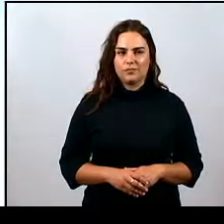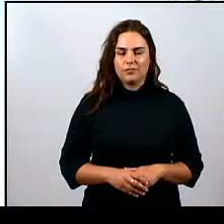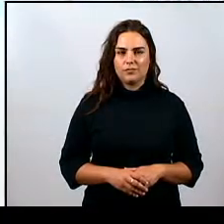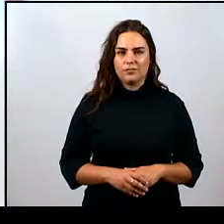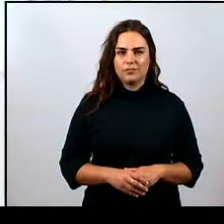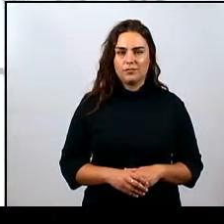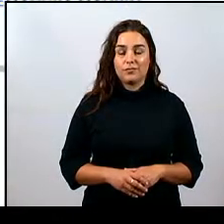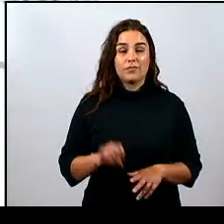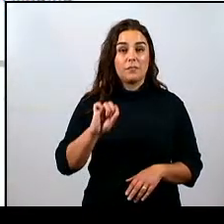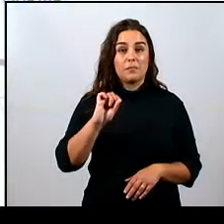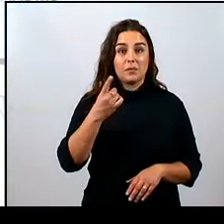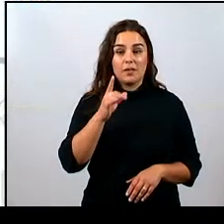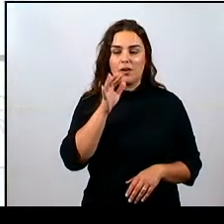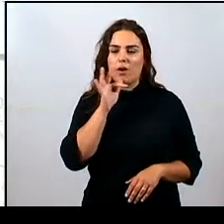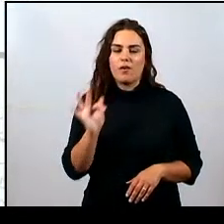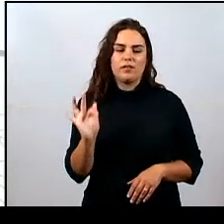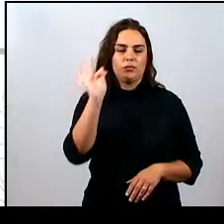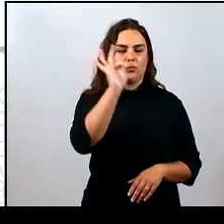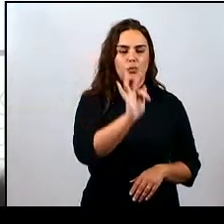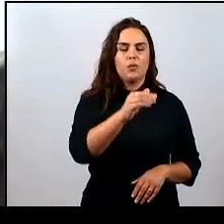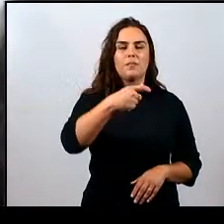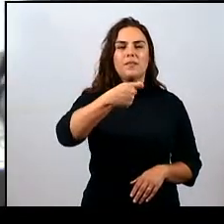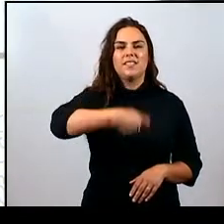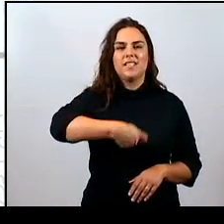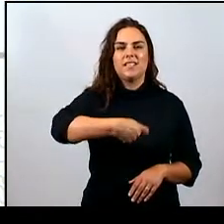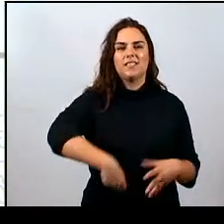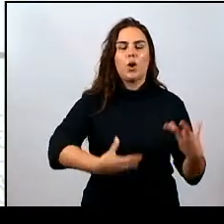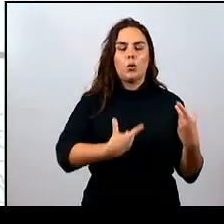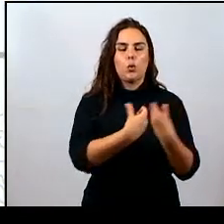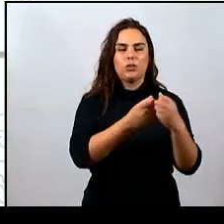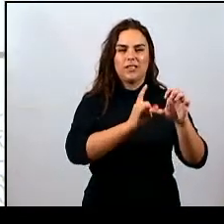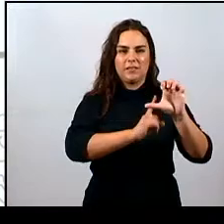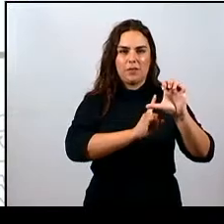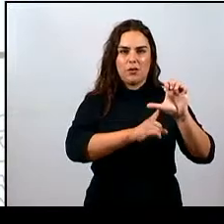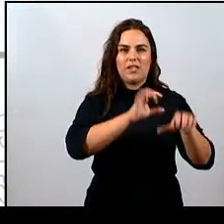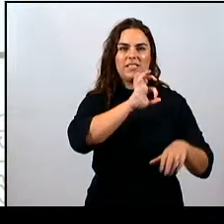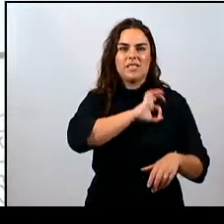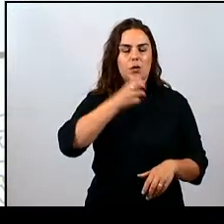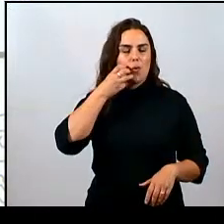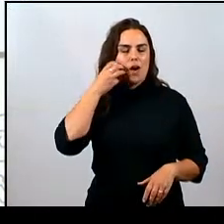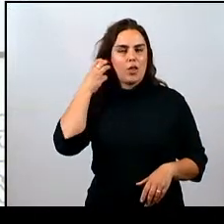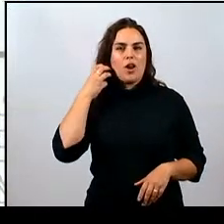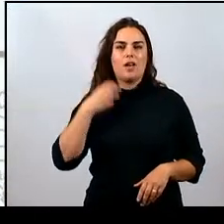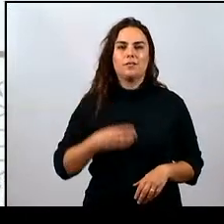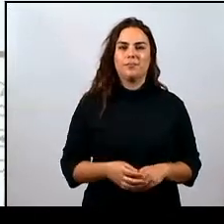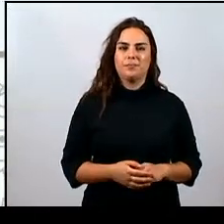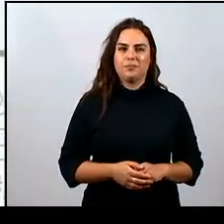En primer lugar, toma la palabra la presidenta de la Junta de Extremadura, María Guardiola.